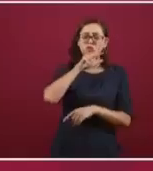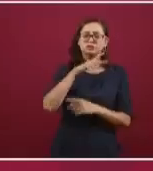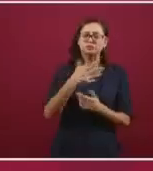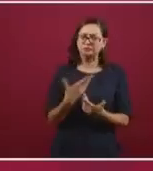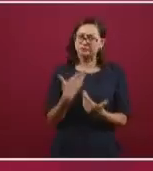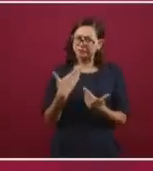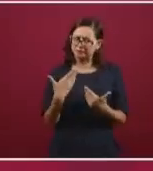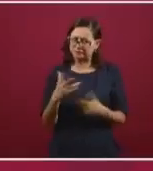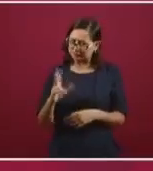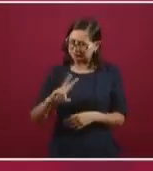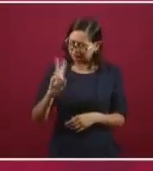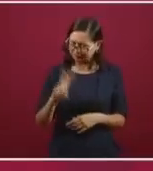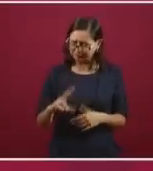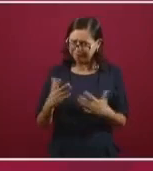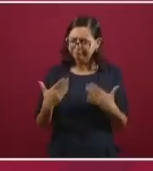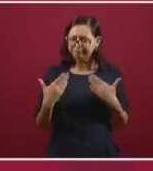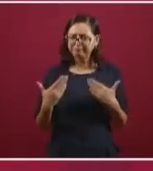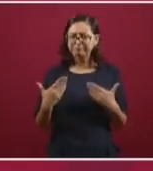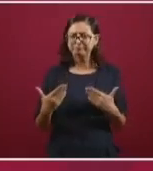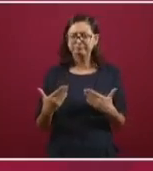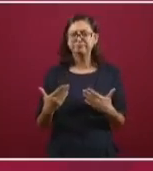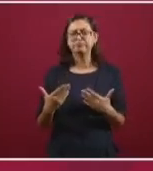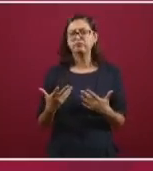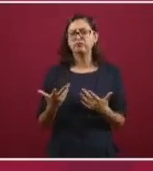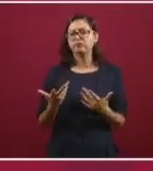legítima, de que